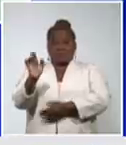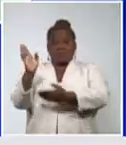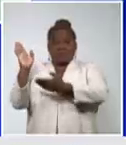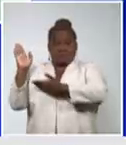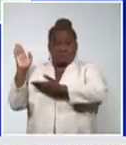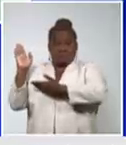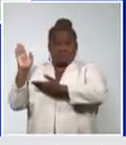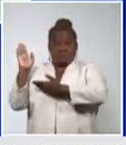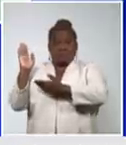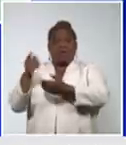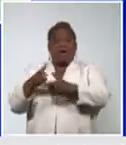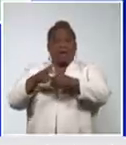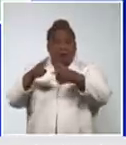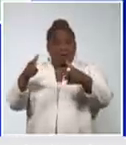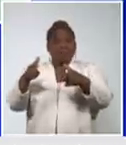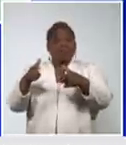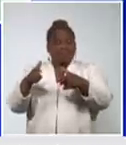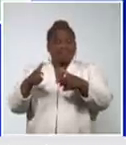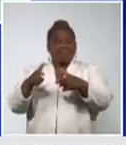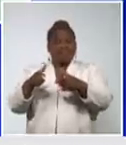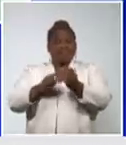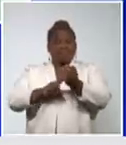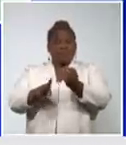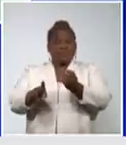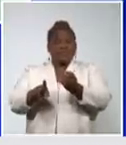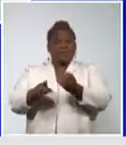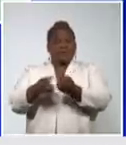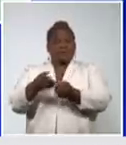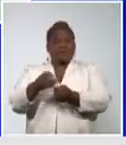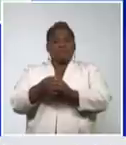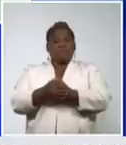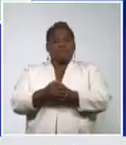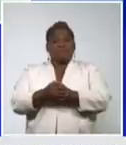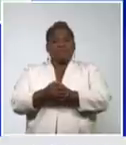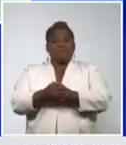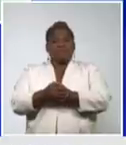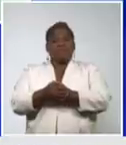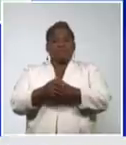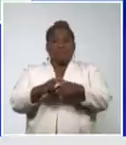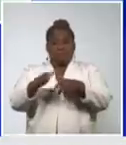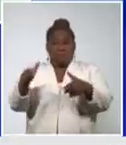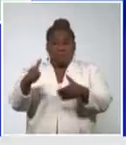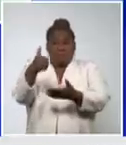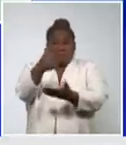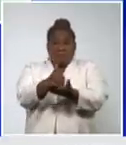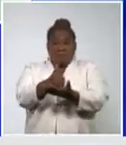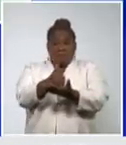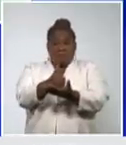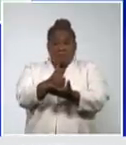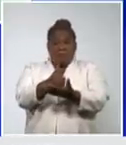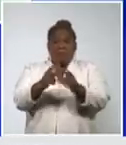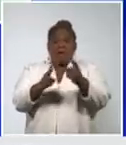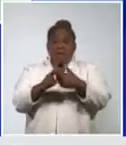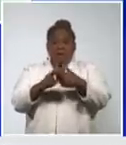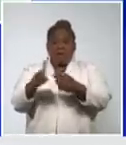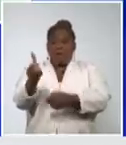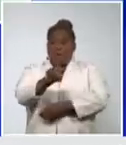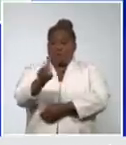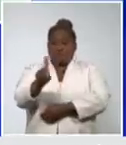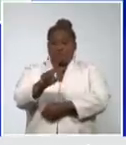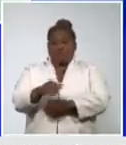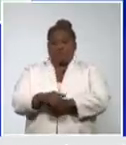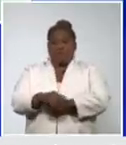pero alta para esta provincia al día anterior. El mayor número en Bayamo, 11, Manzanillo